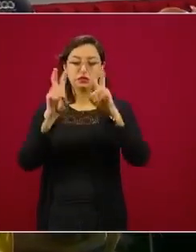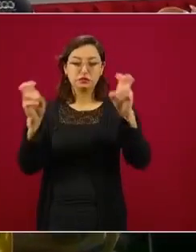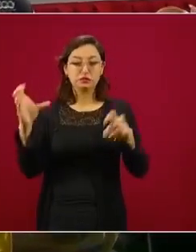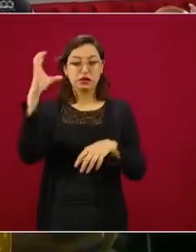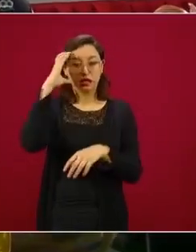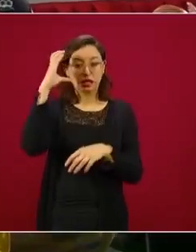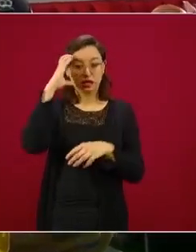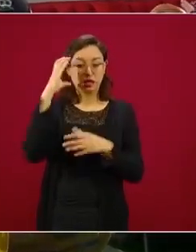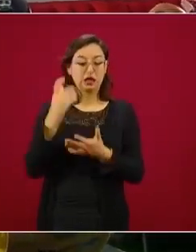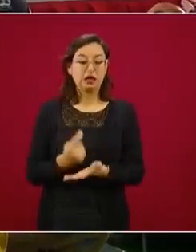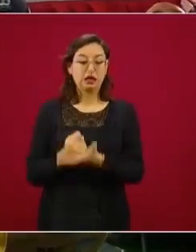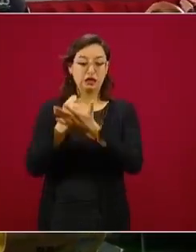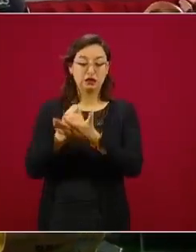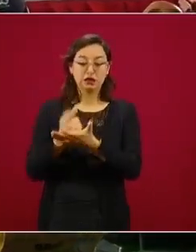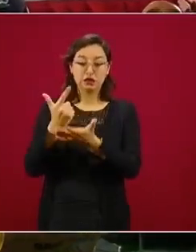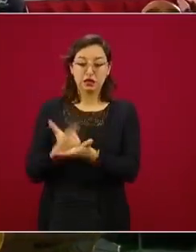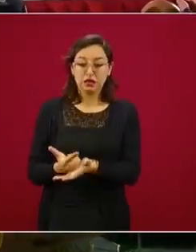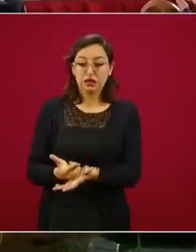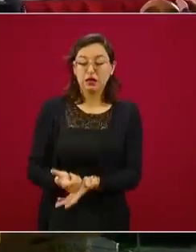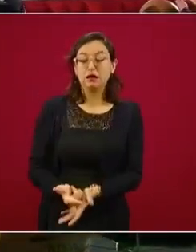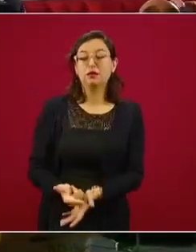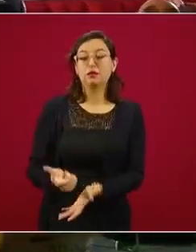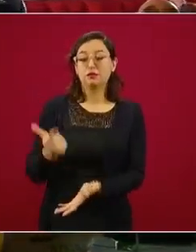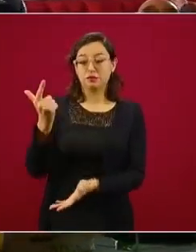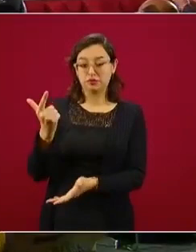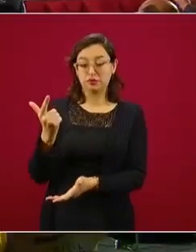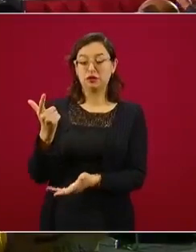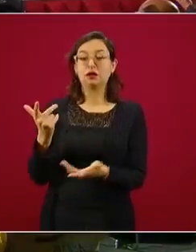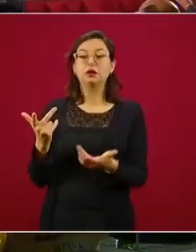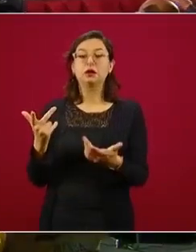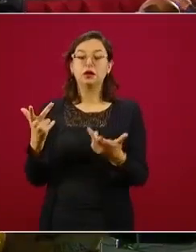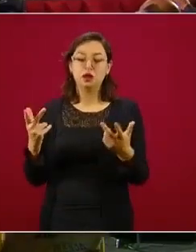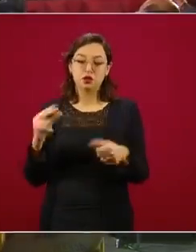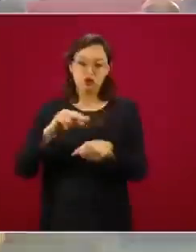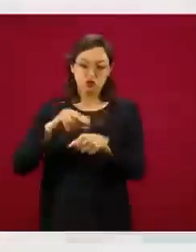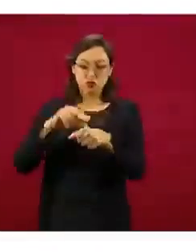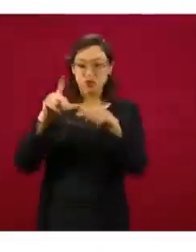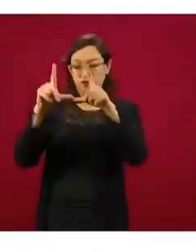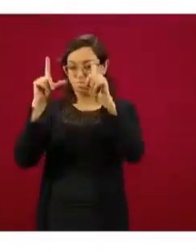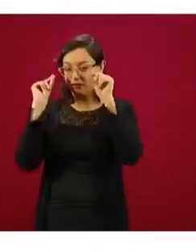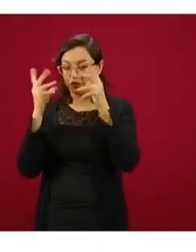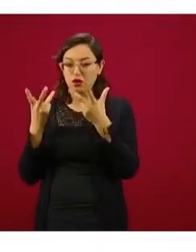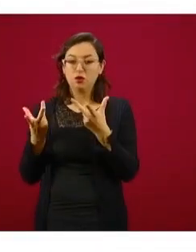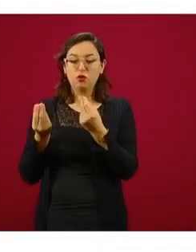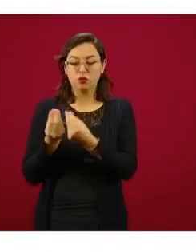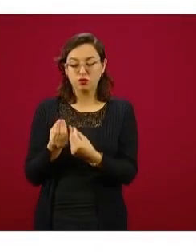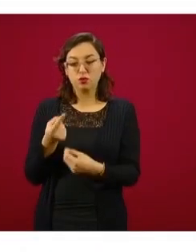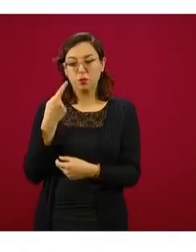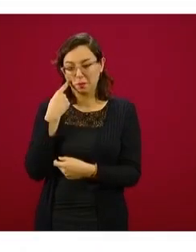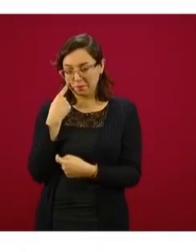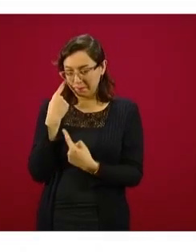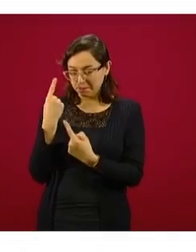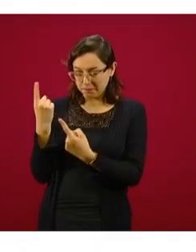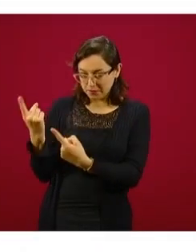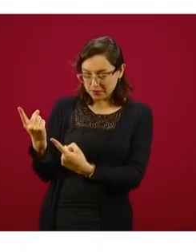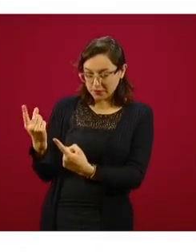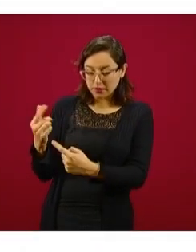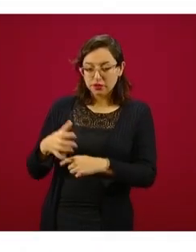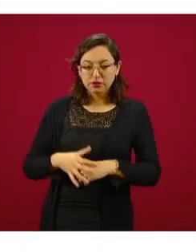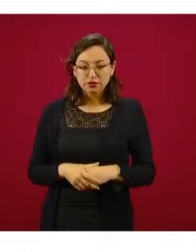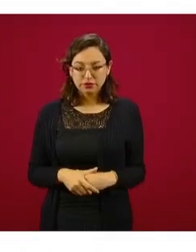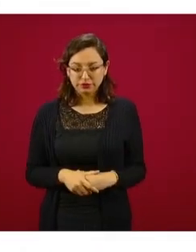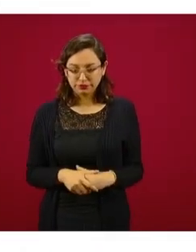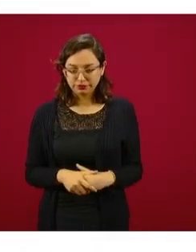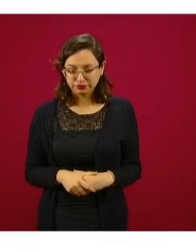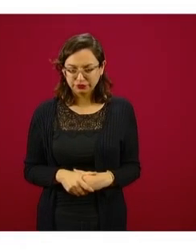con recursos humanos disponibles para la epidemia. Y lo ponemos así porque podemos tener una cama con un ventilador, pero